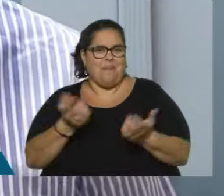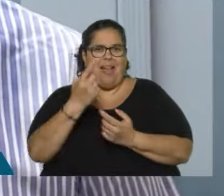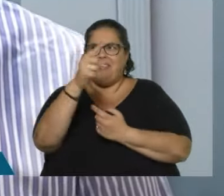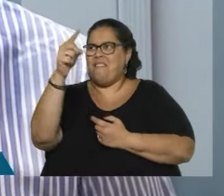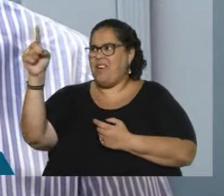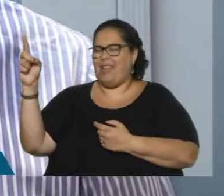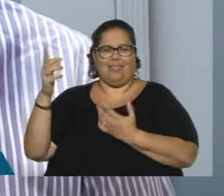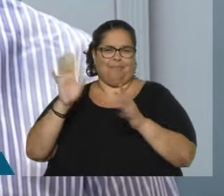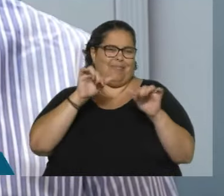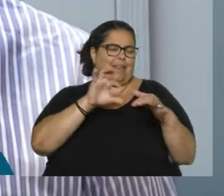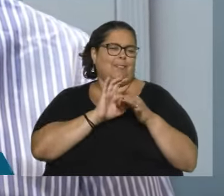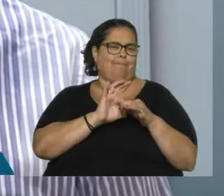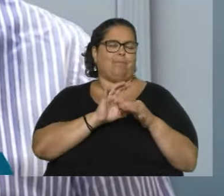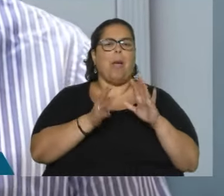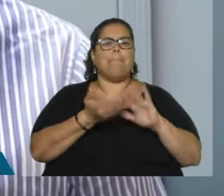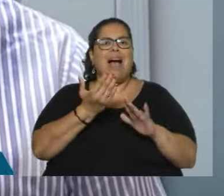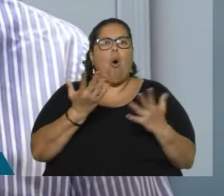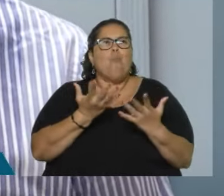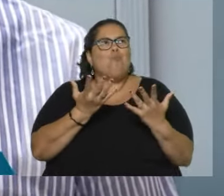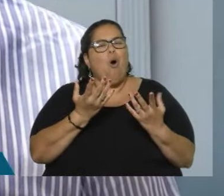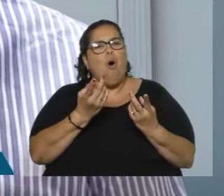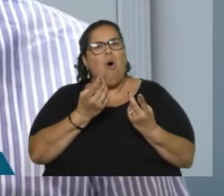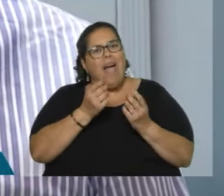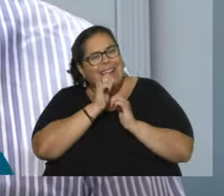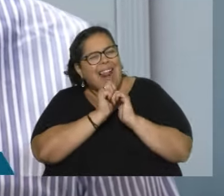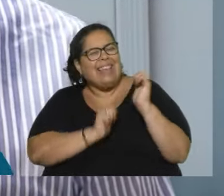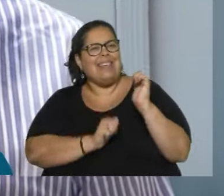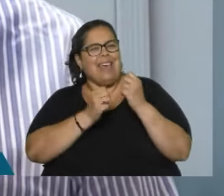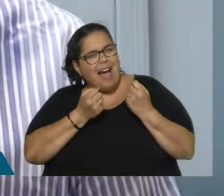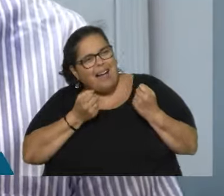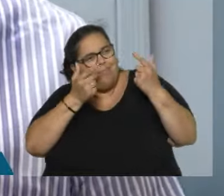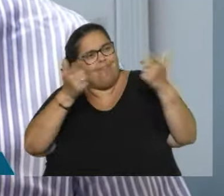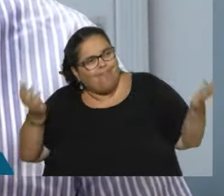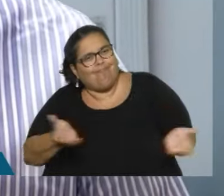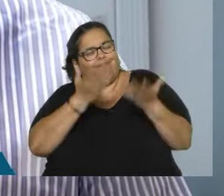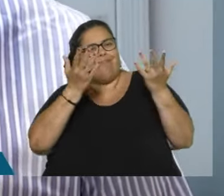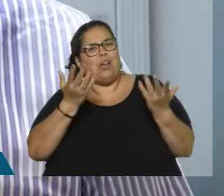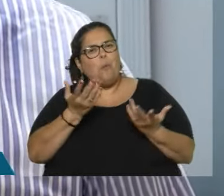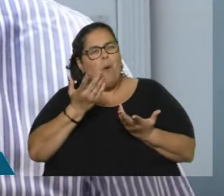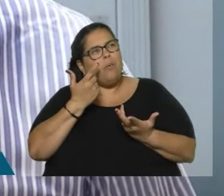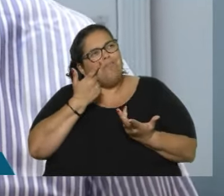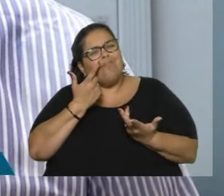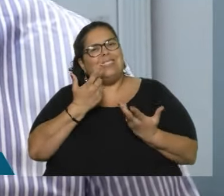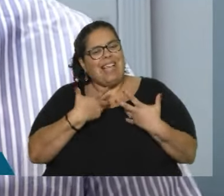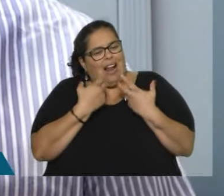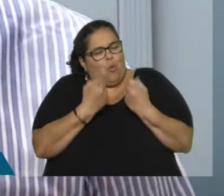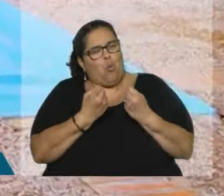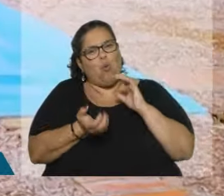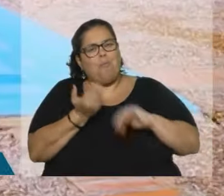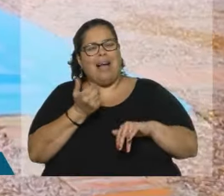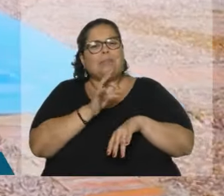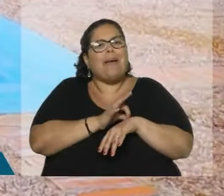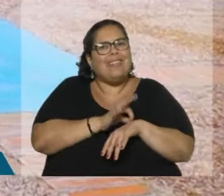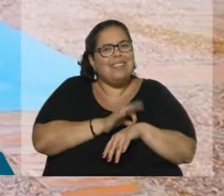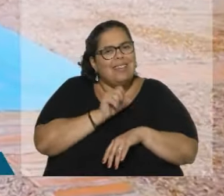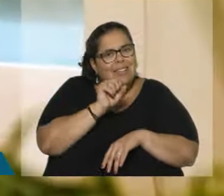y de otras zonas del país eh Que bueno que le van a aportar todo ese contenido de la Mística de la de la salud de lo medicinal